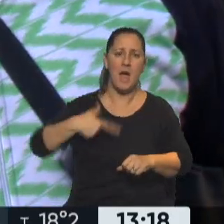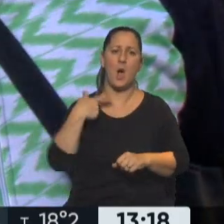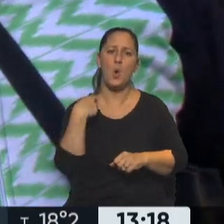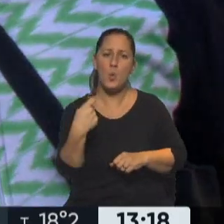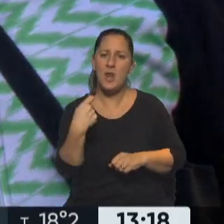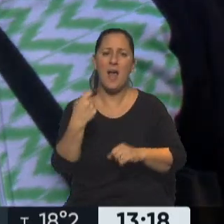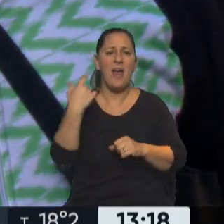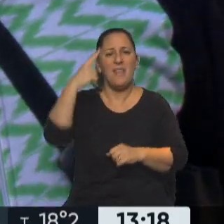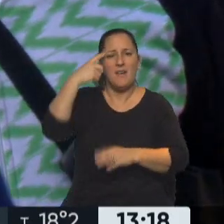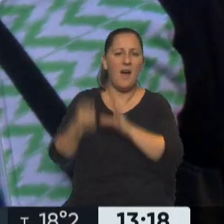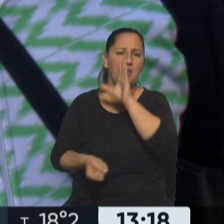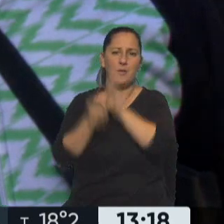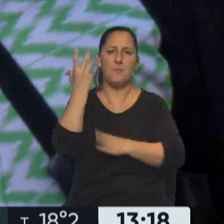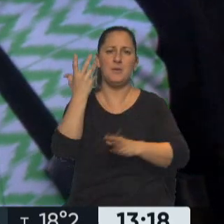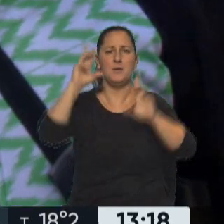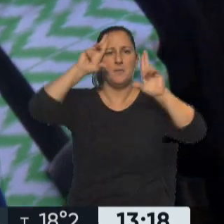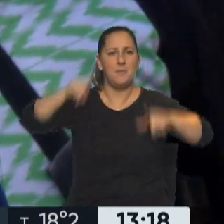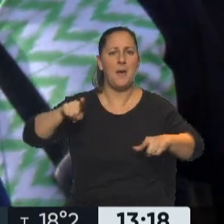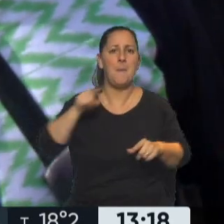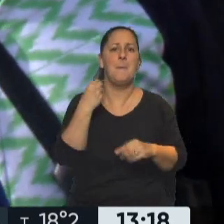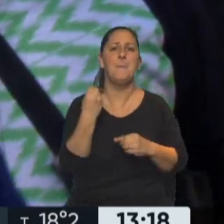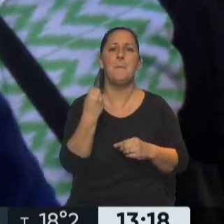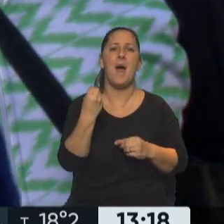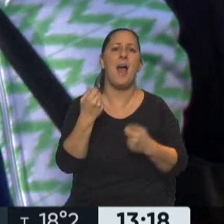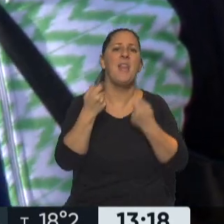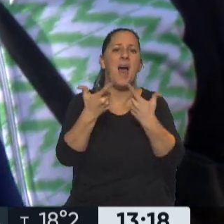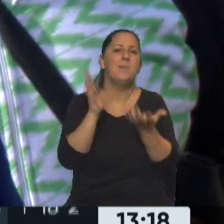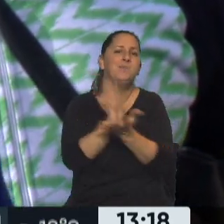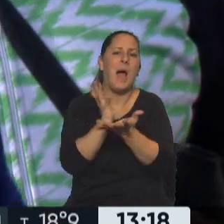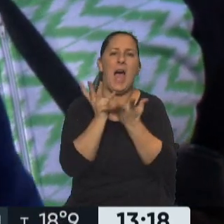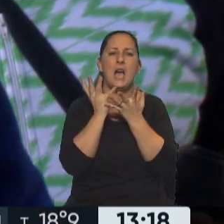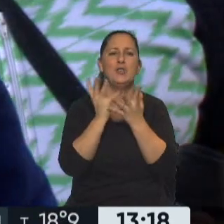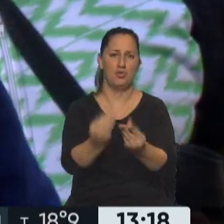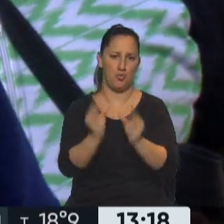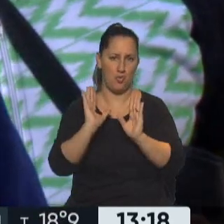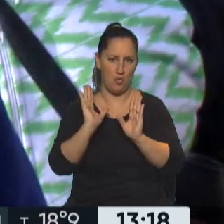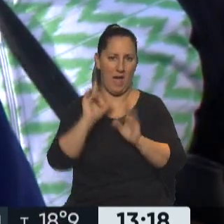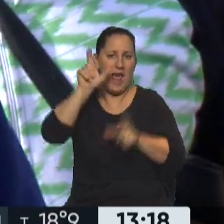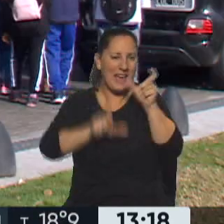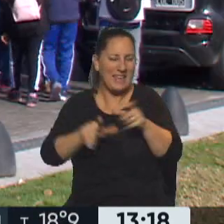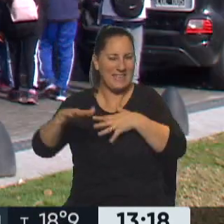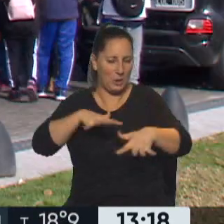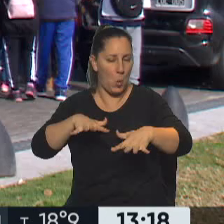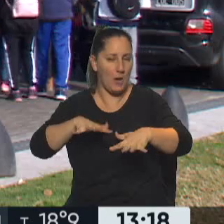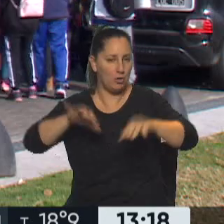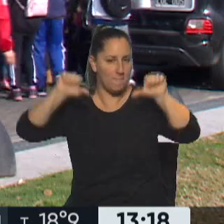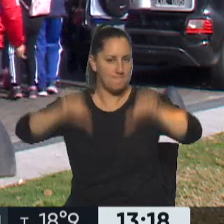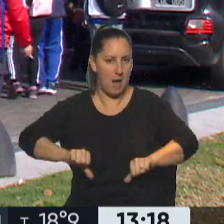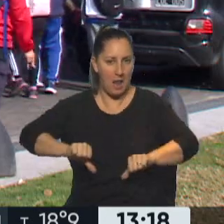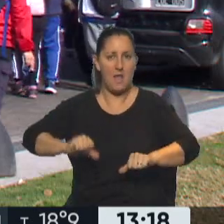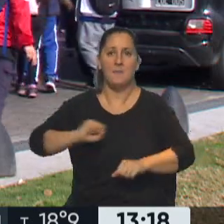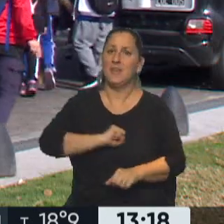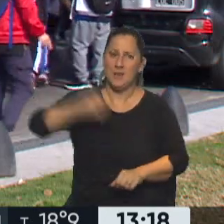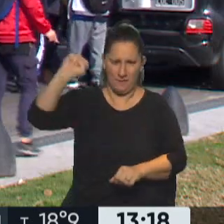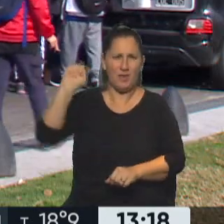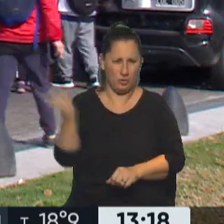plan, tiene que inventar algún plan para que les llegue una ayuda a eso que realmente la están pasando muy mal. La inflación,